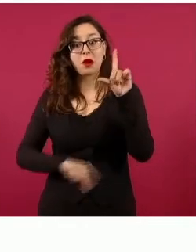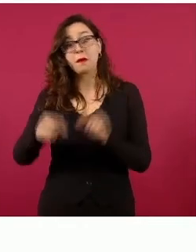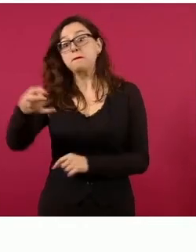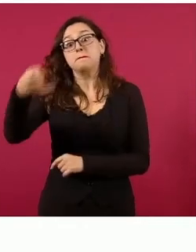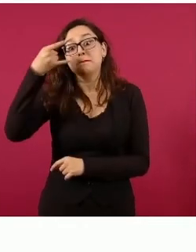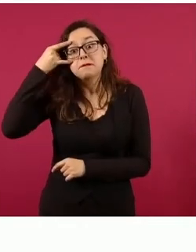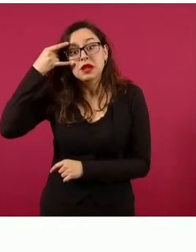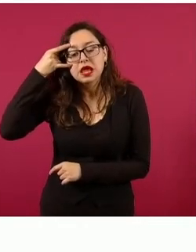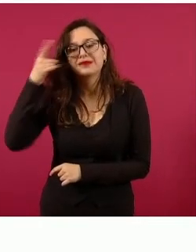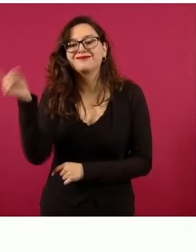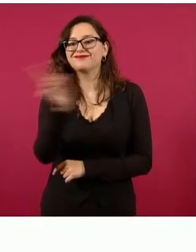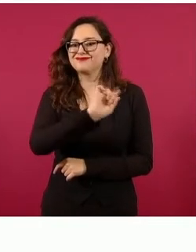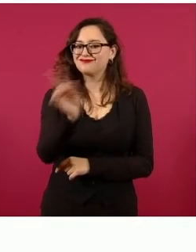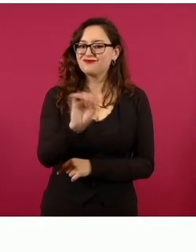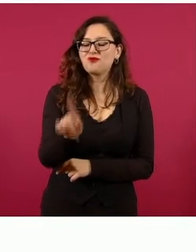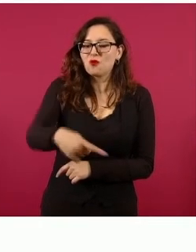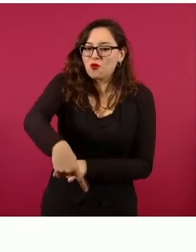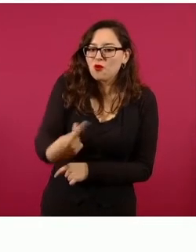como se dijo en redes sociales.